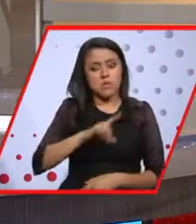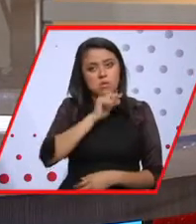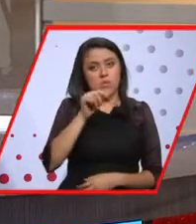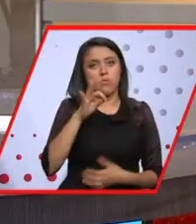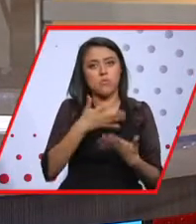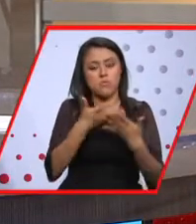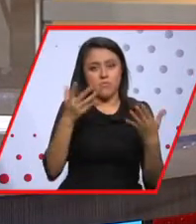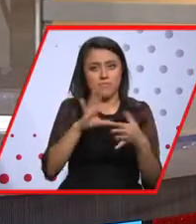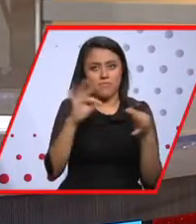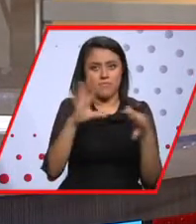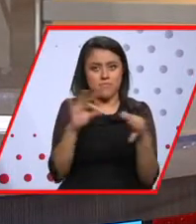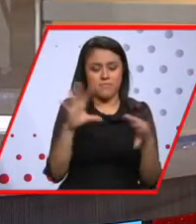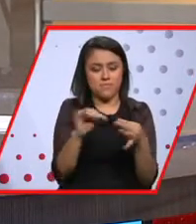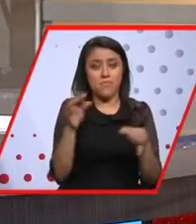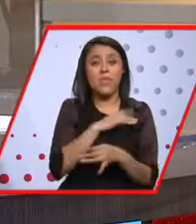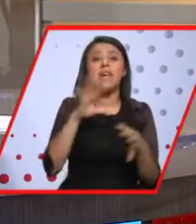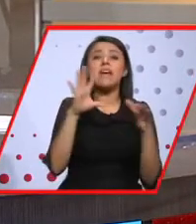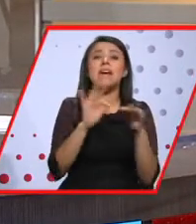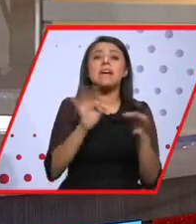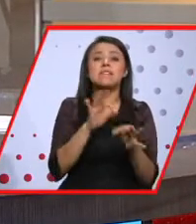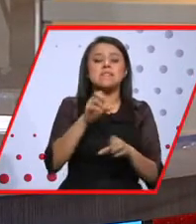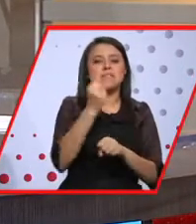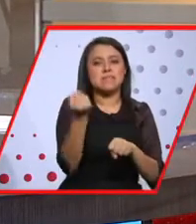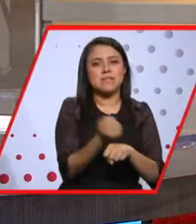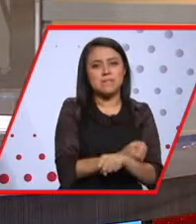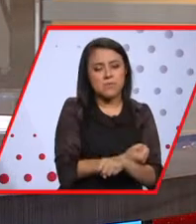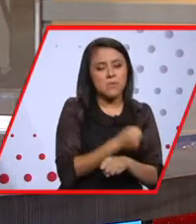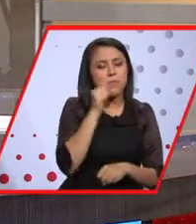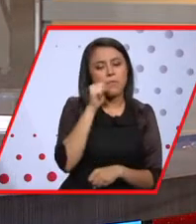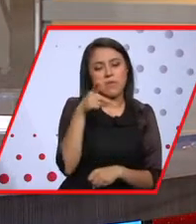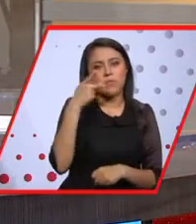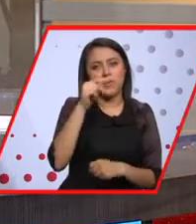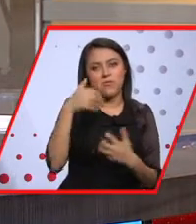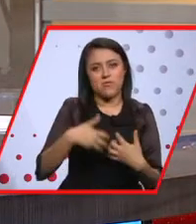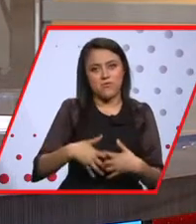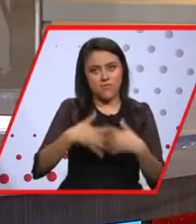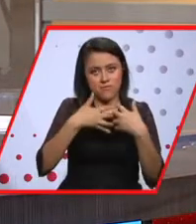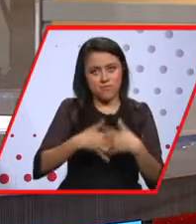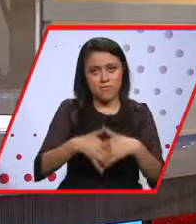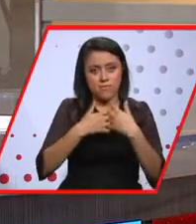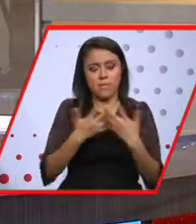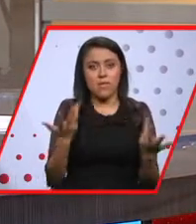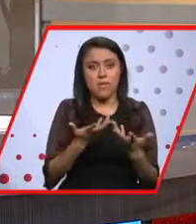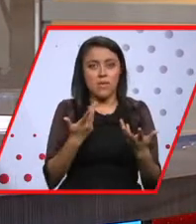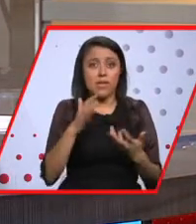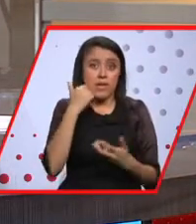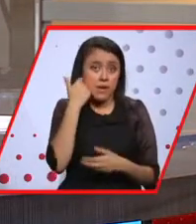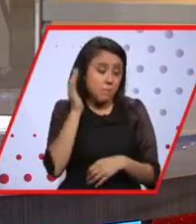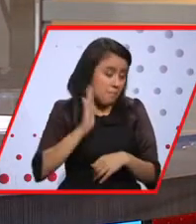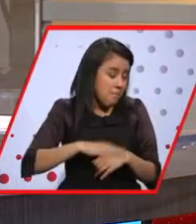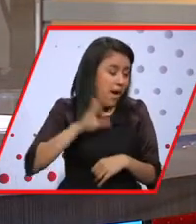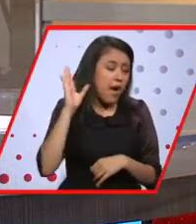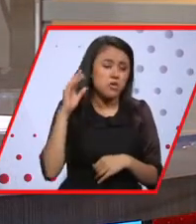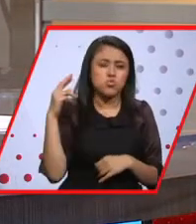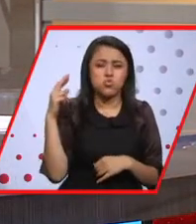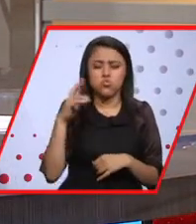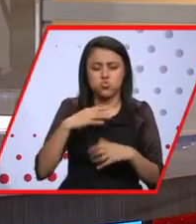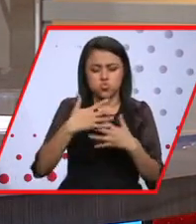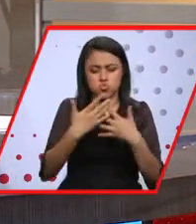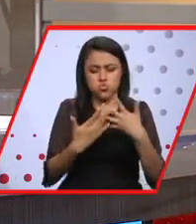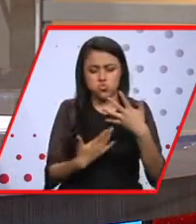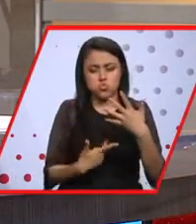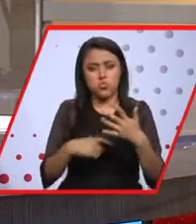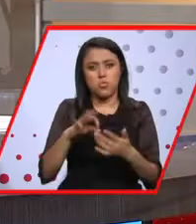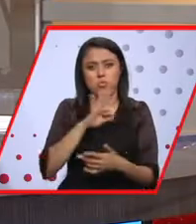con Carla, donde nos platica del zapato, el mismo, pero industrializado. Así aquellos es. Que necesitan comprar por miles de pares de zapatos, los